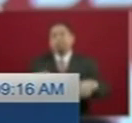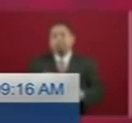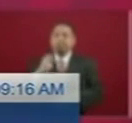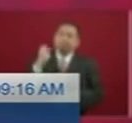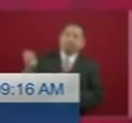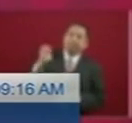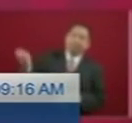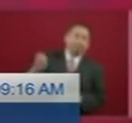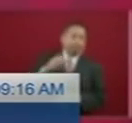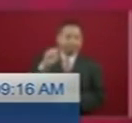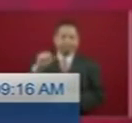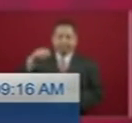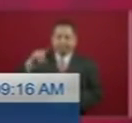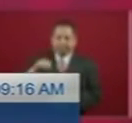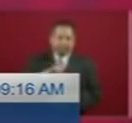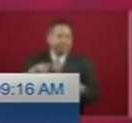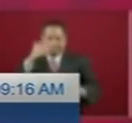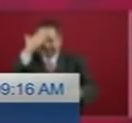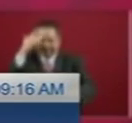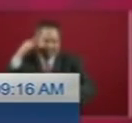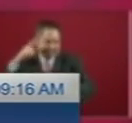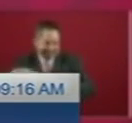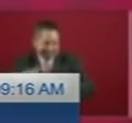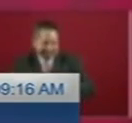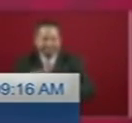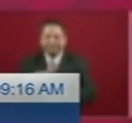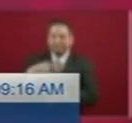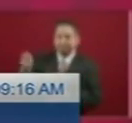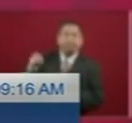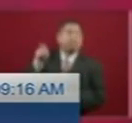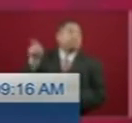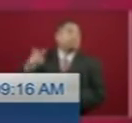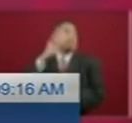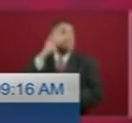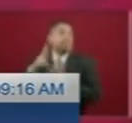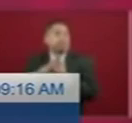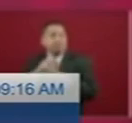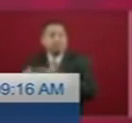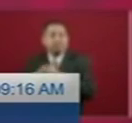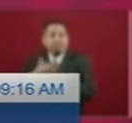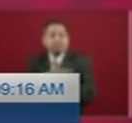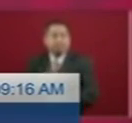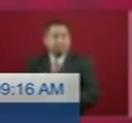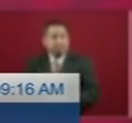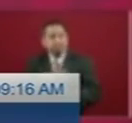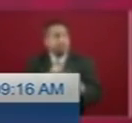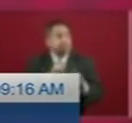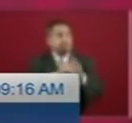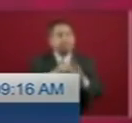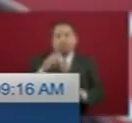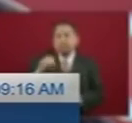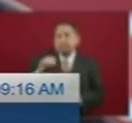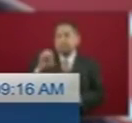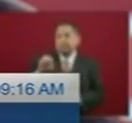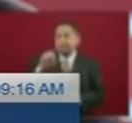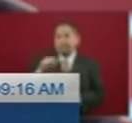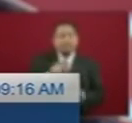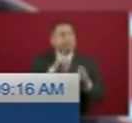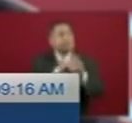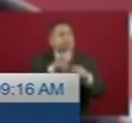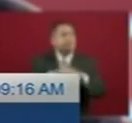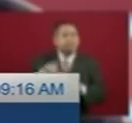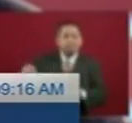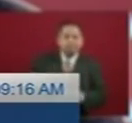un tuit cada día se mantuvo presente y en el centro de la polémica durante el periodo de asueto. Por cierto, ya que